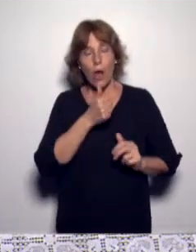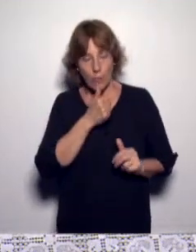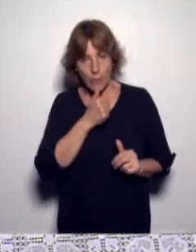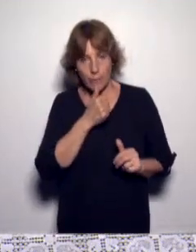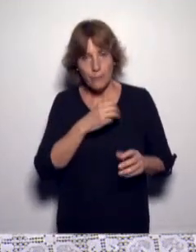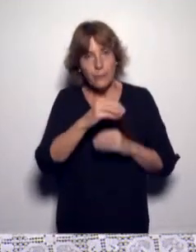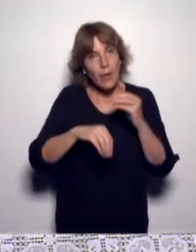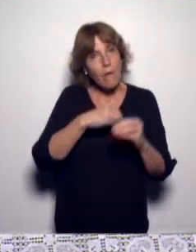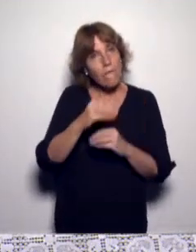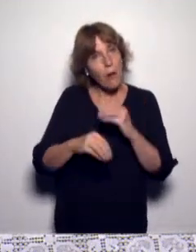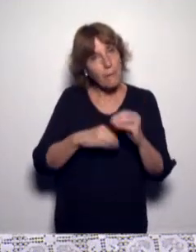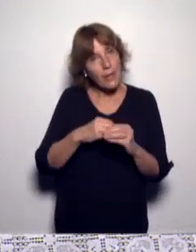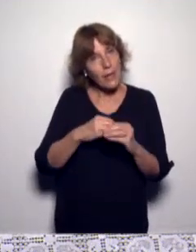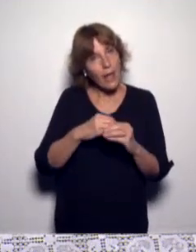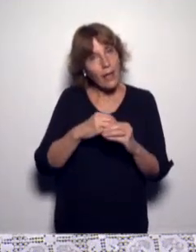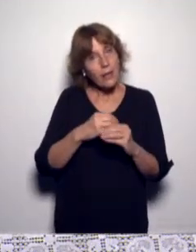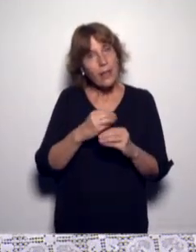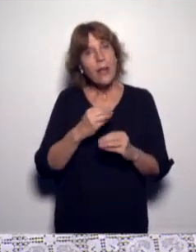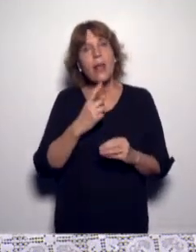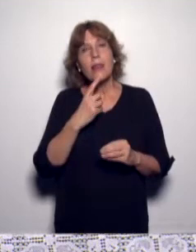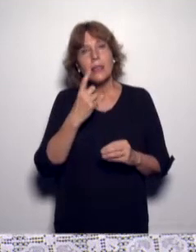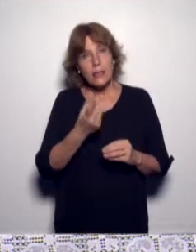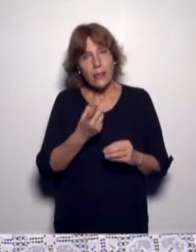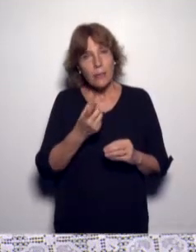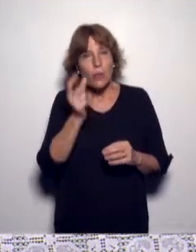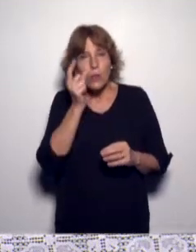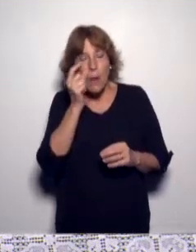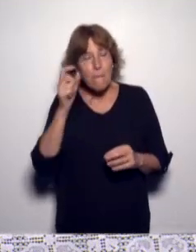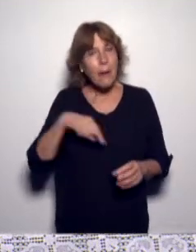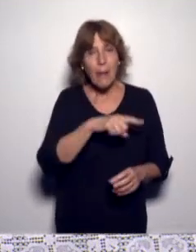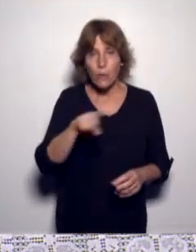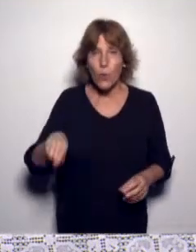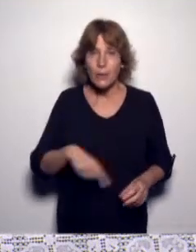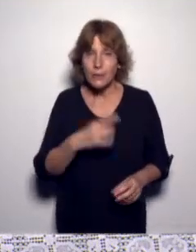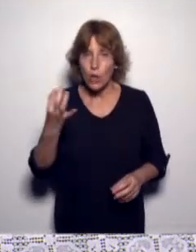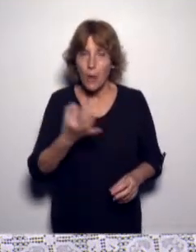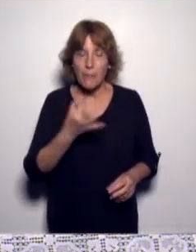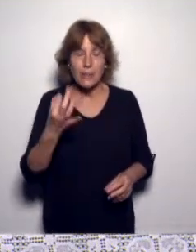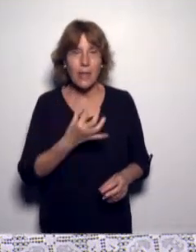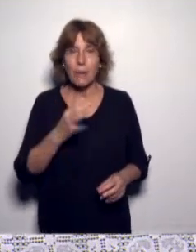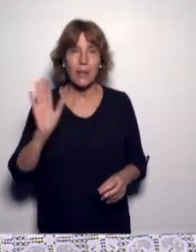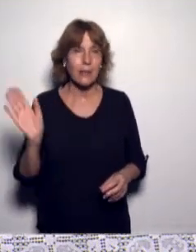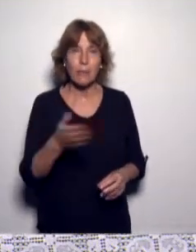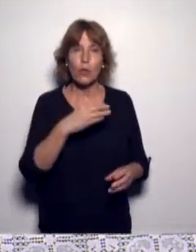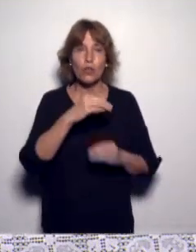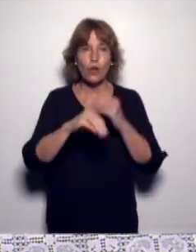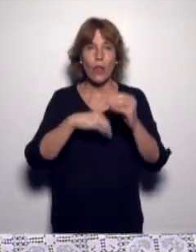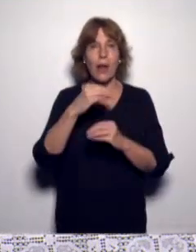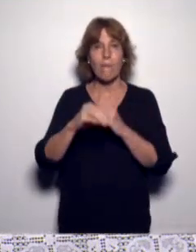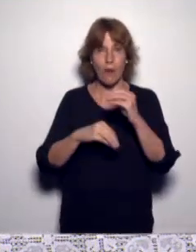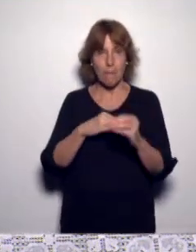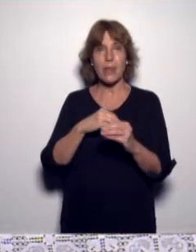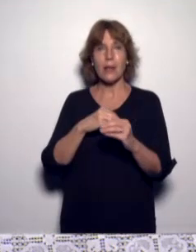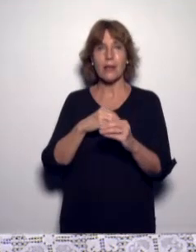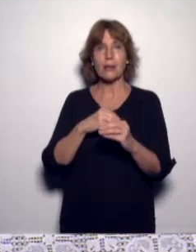En familia, recemos el Padre Nuestro, y recémoslo especialmente por todas nuestras familias,